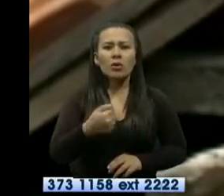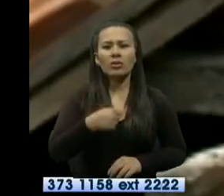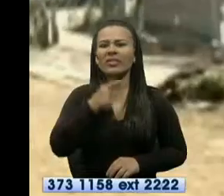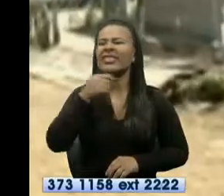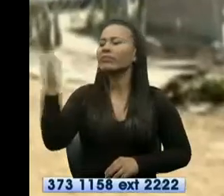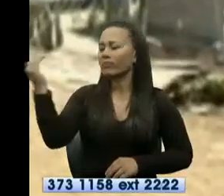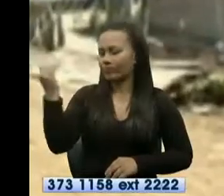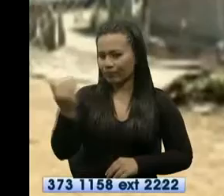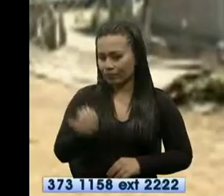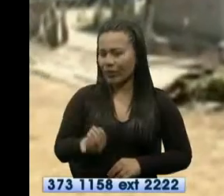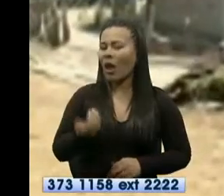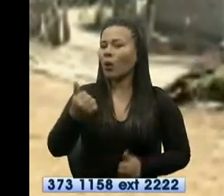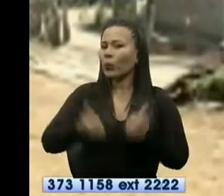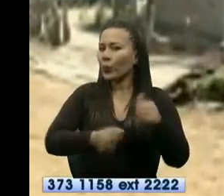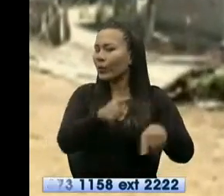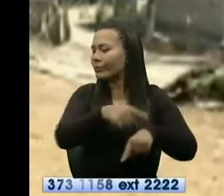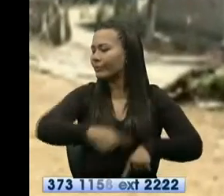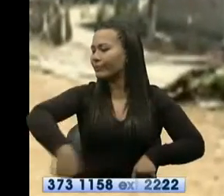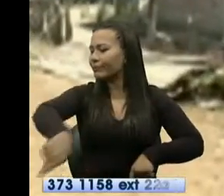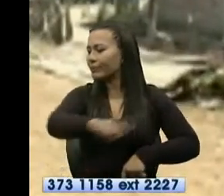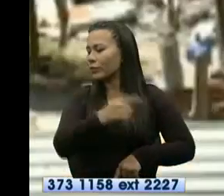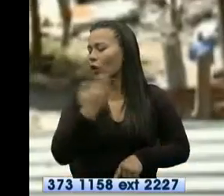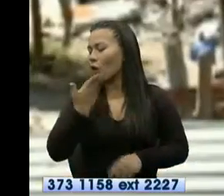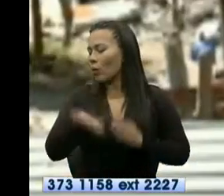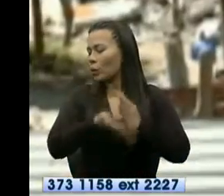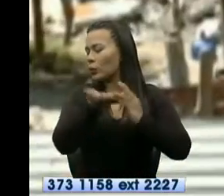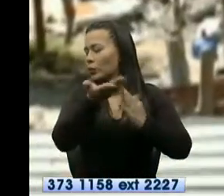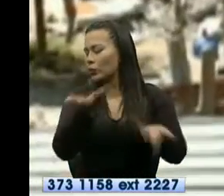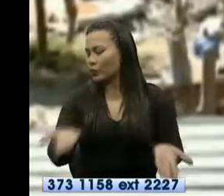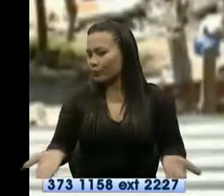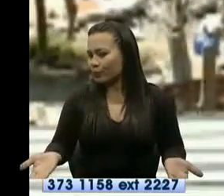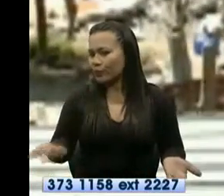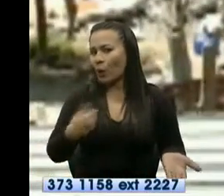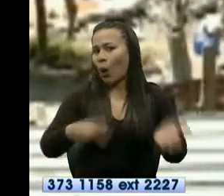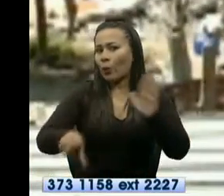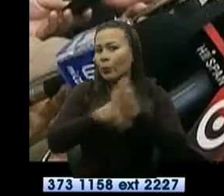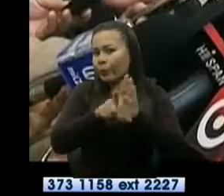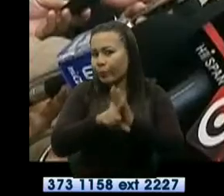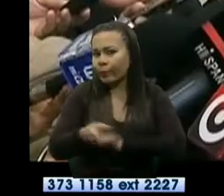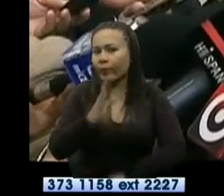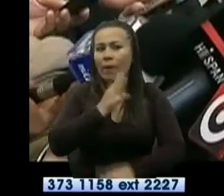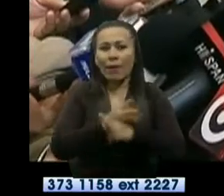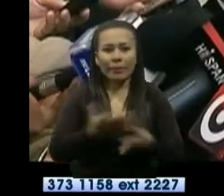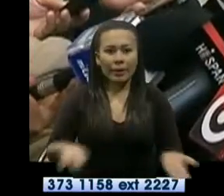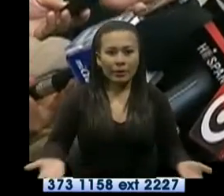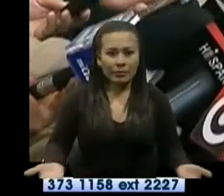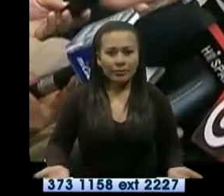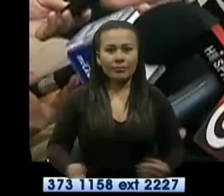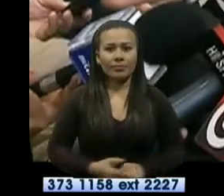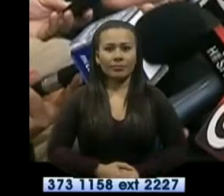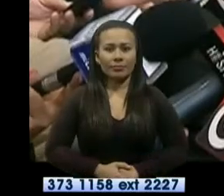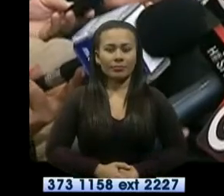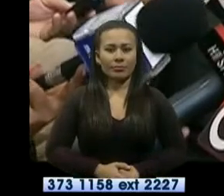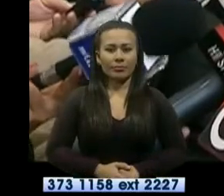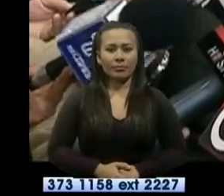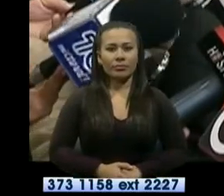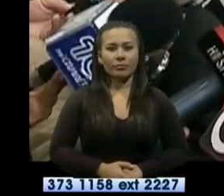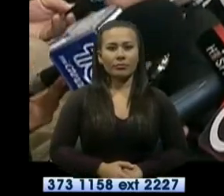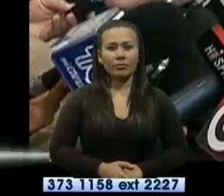controlaron que se construyan en sitios no adecuados, que no cumplieron las más mínimas normas de seguridad. Ahí había hoteles